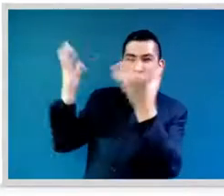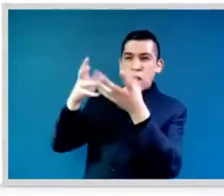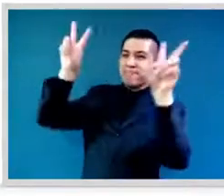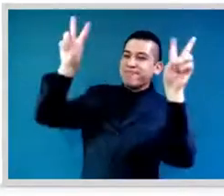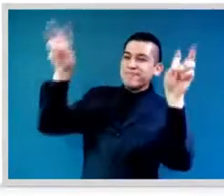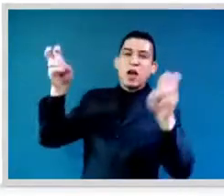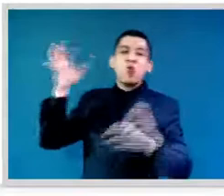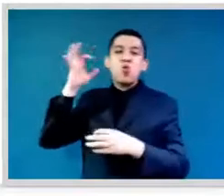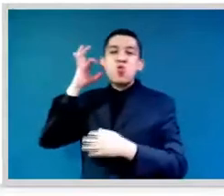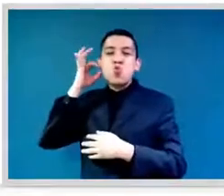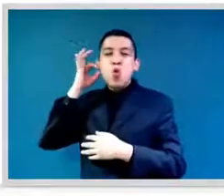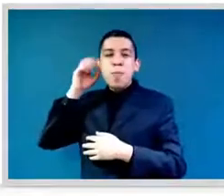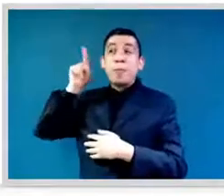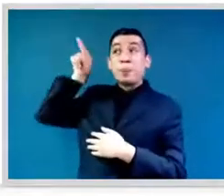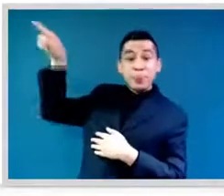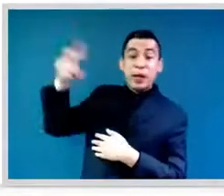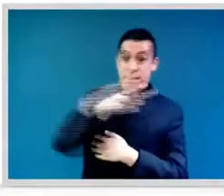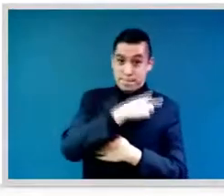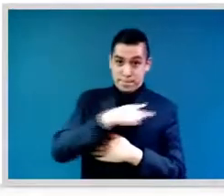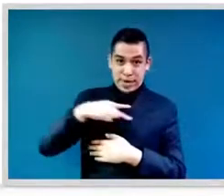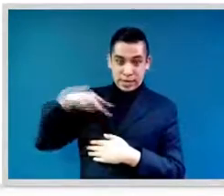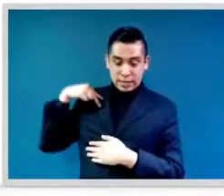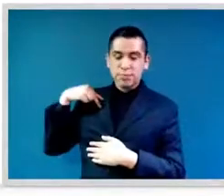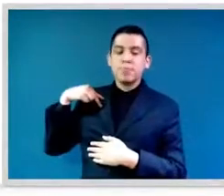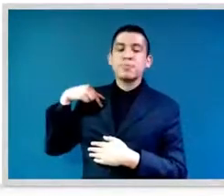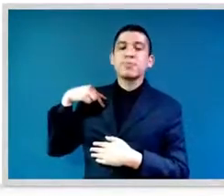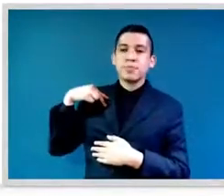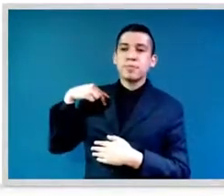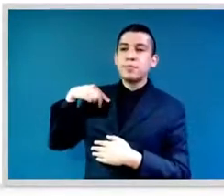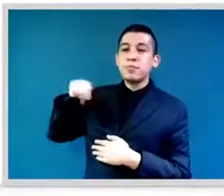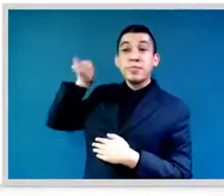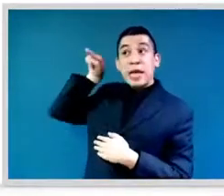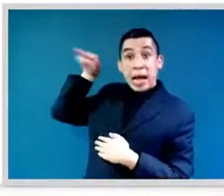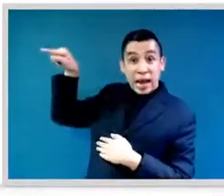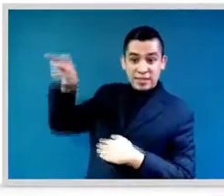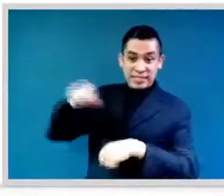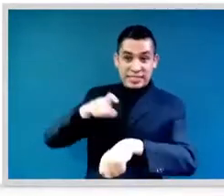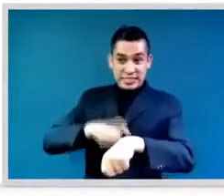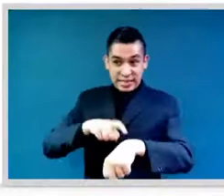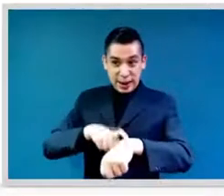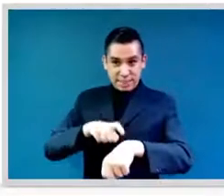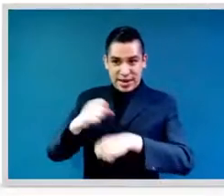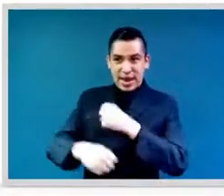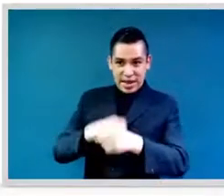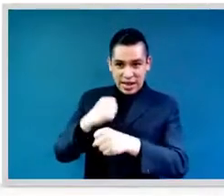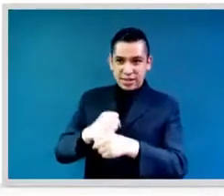Y curiosamente fue ese mismo año en el que yo ingresé a la Suprema Corte de Justicia